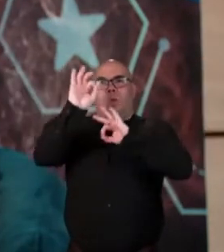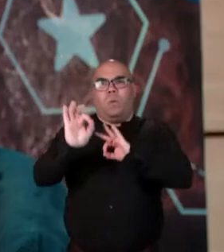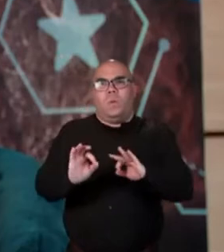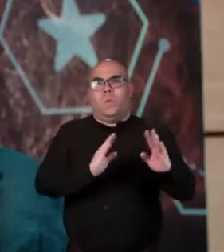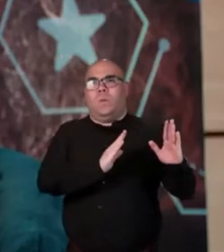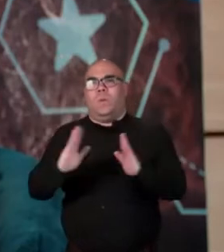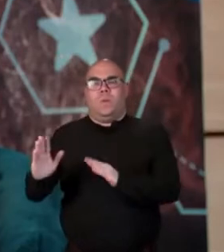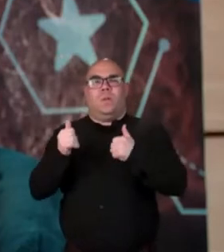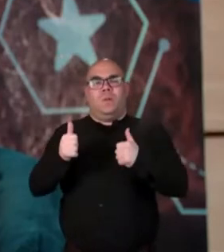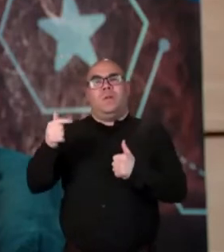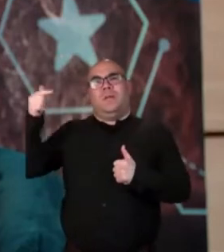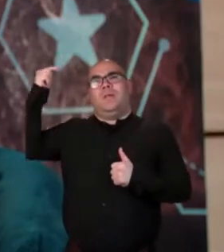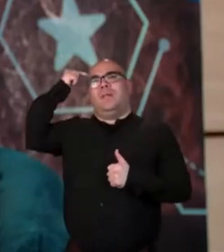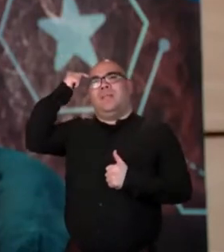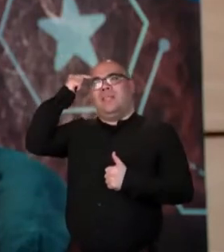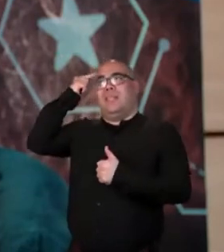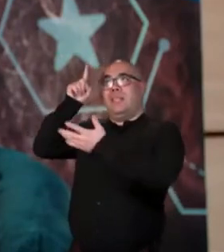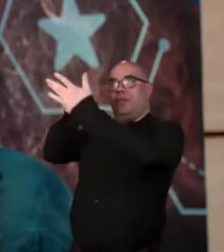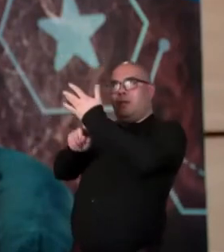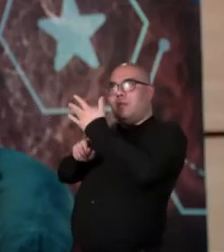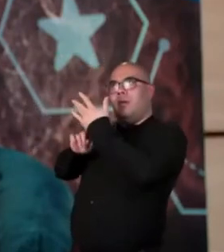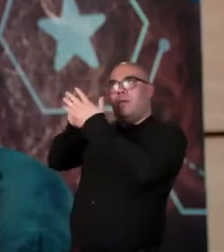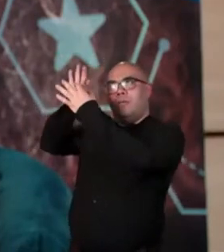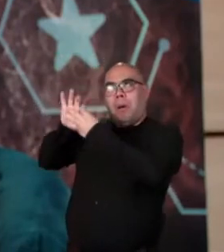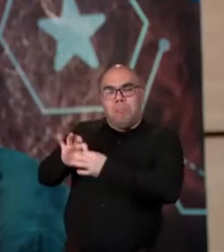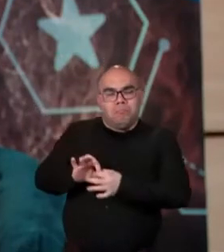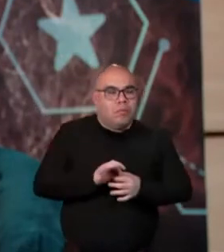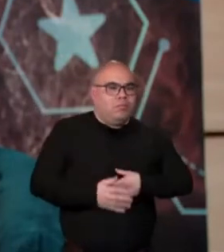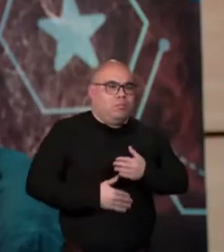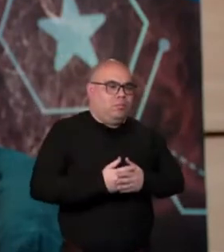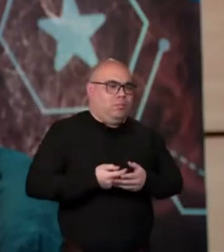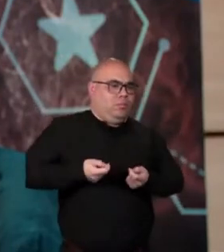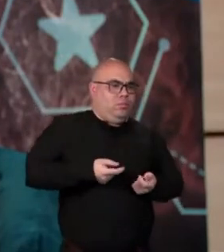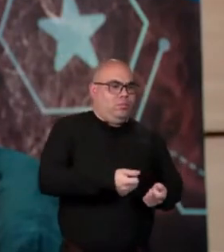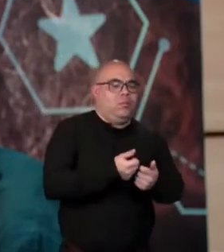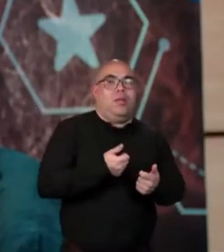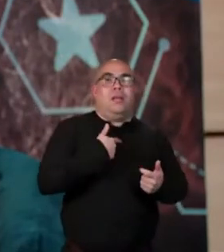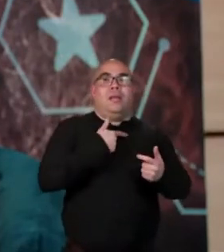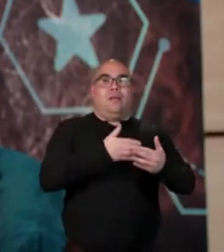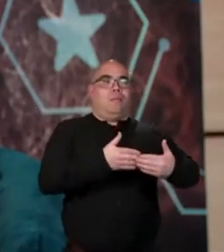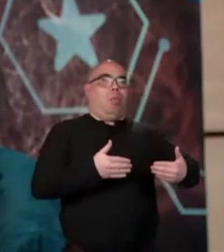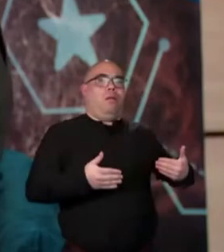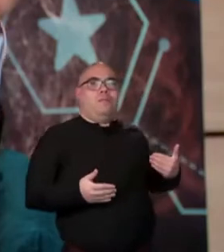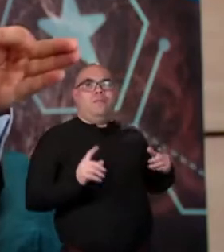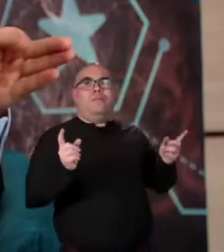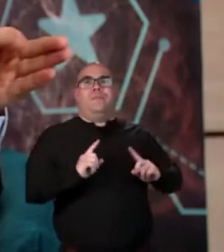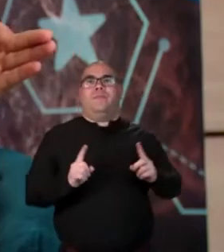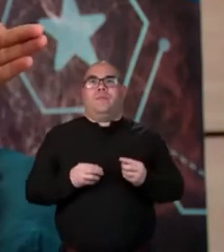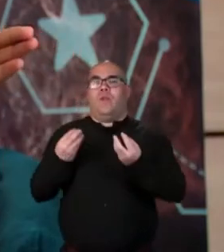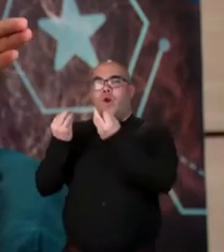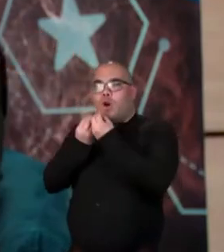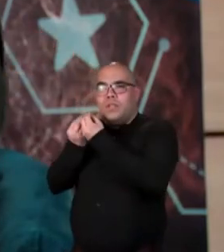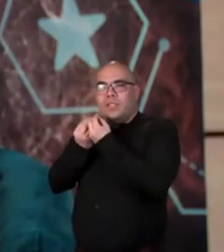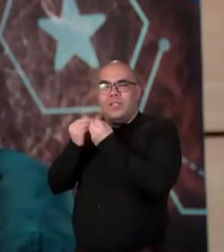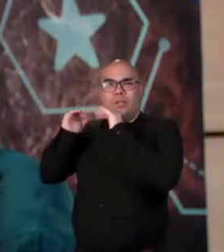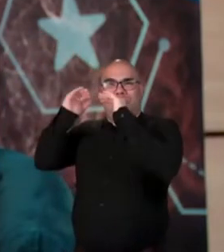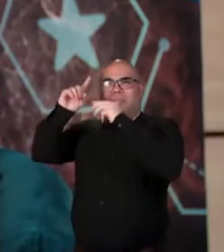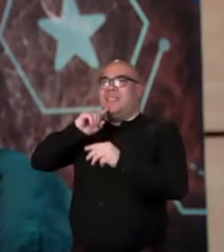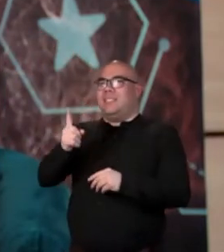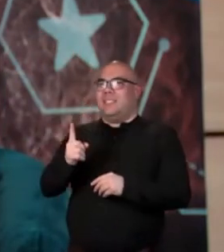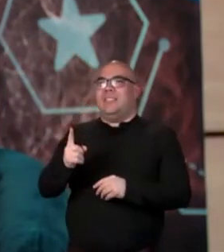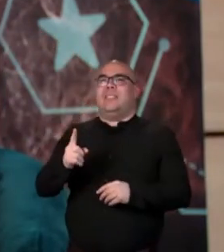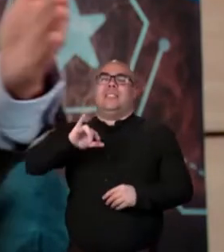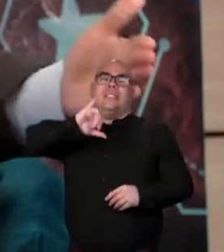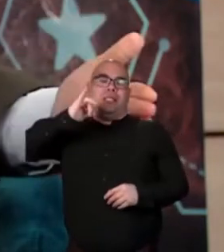en su momento listo el referente este y vamos a caminar en función de que no se nos quede nadie atrás o superior muy rápidamente digo si